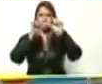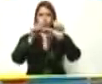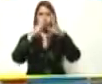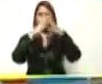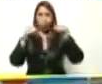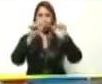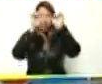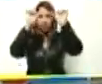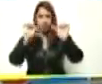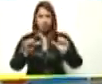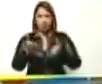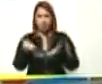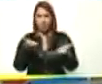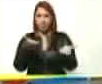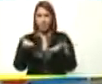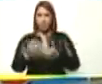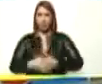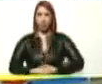servicio,